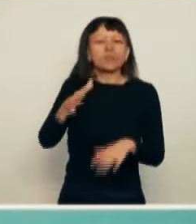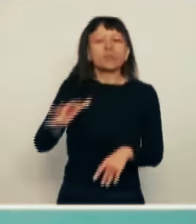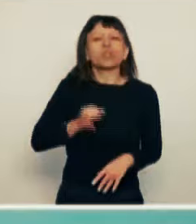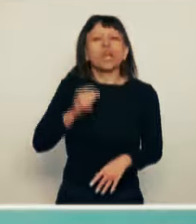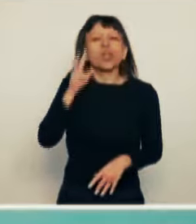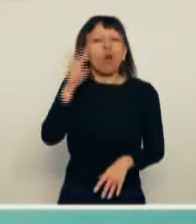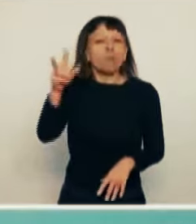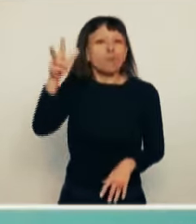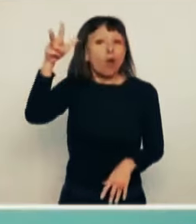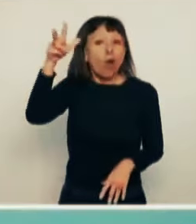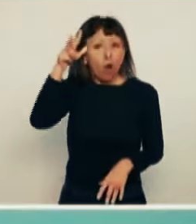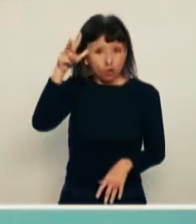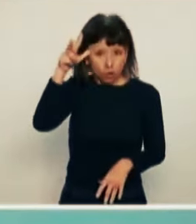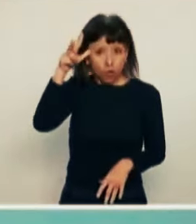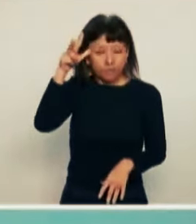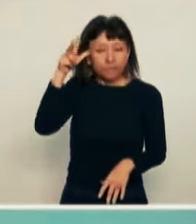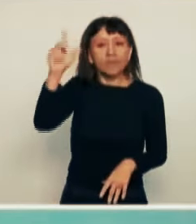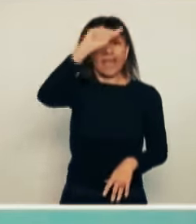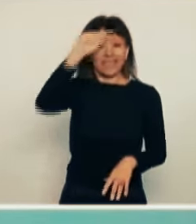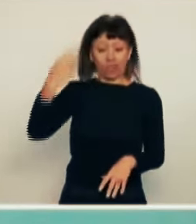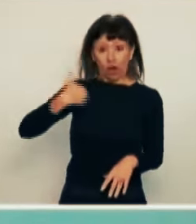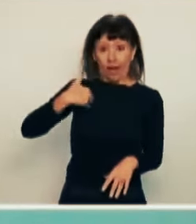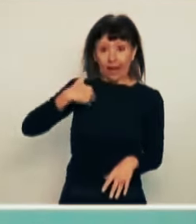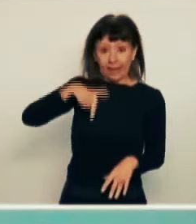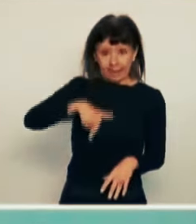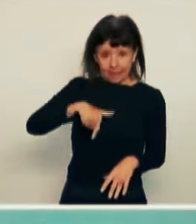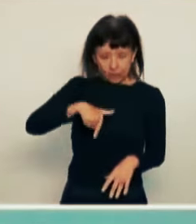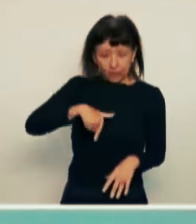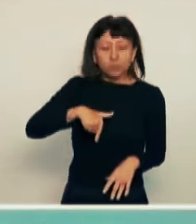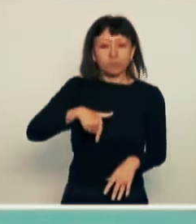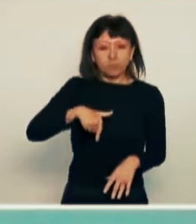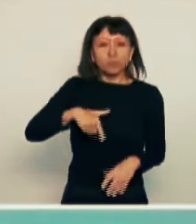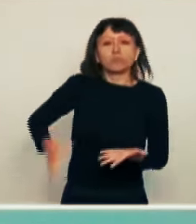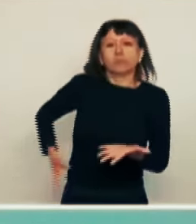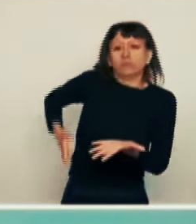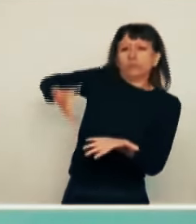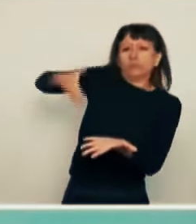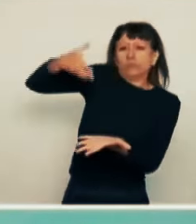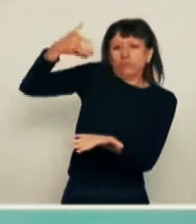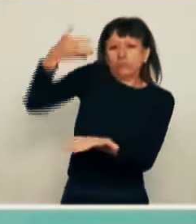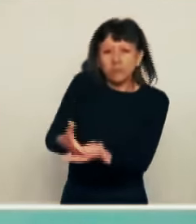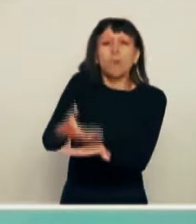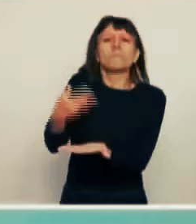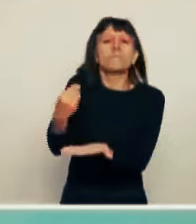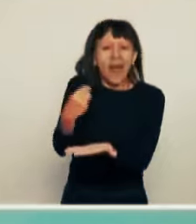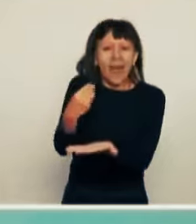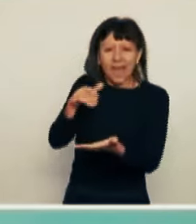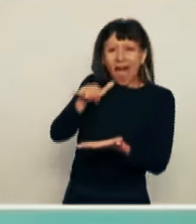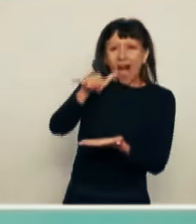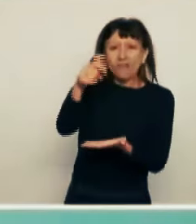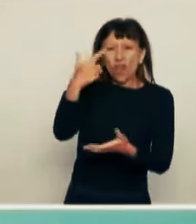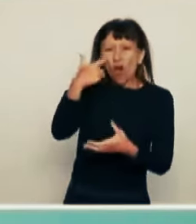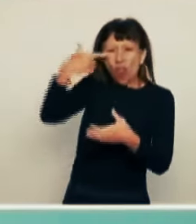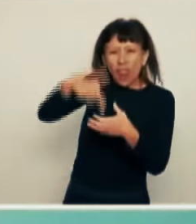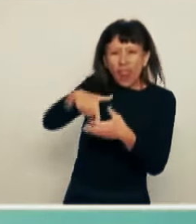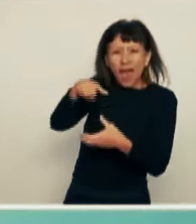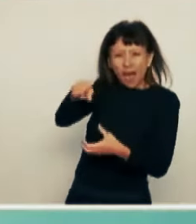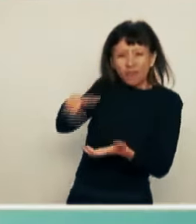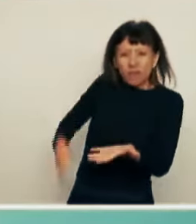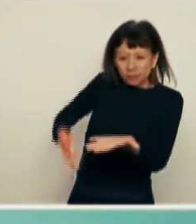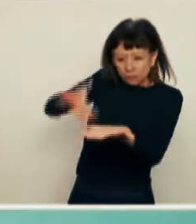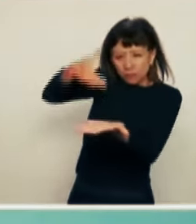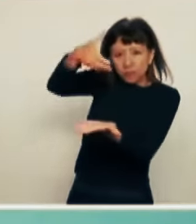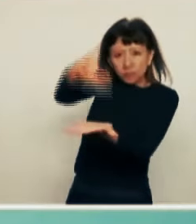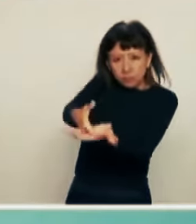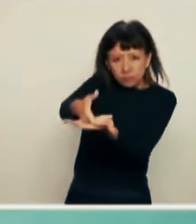2008, el Estado Nacional pagaba el combustible de los aviones de Aerolíneas Argentinas, que era de la compañía